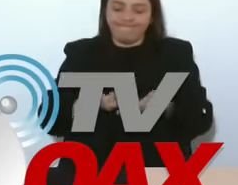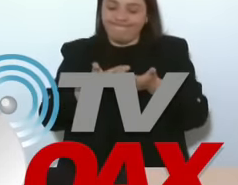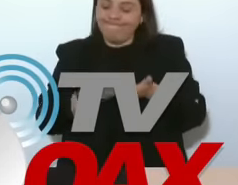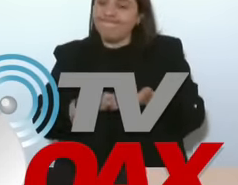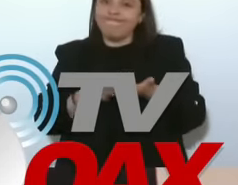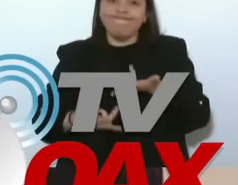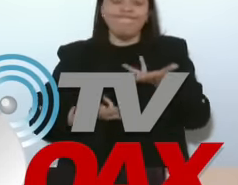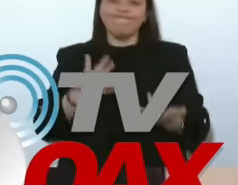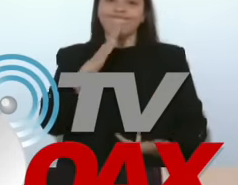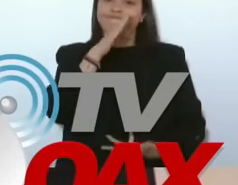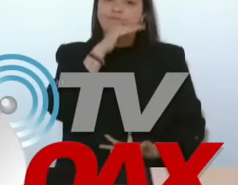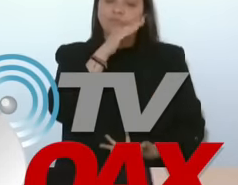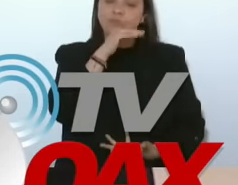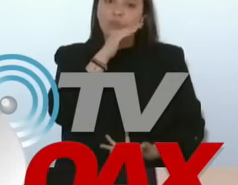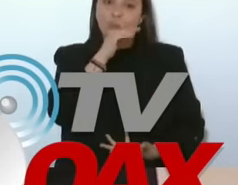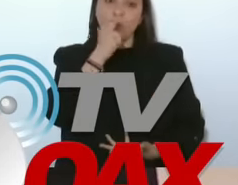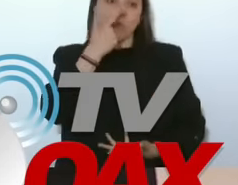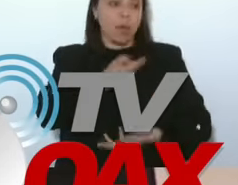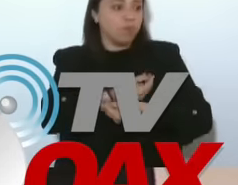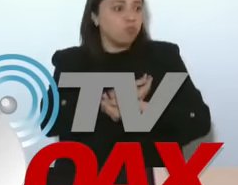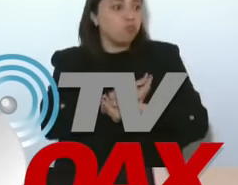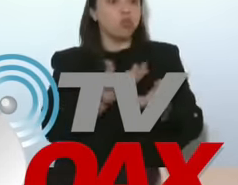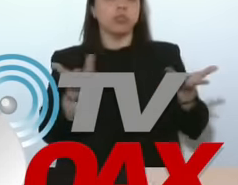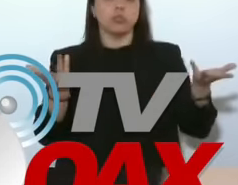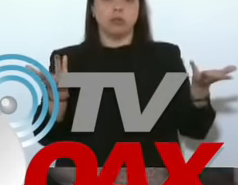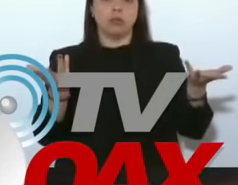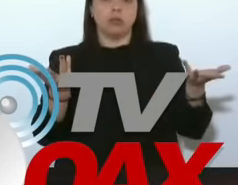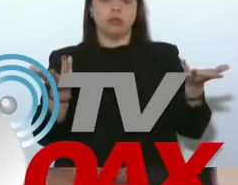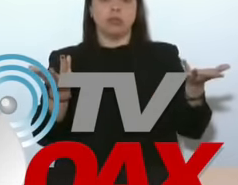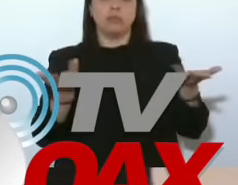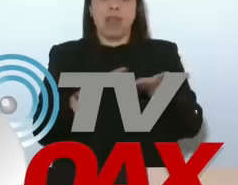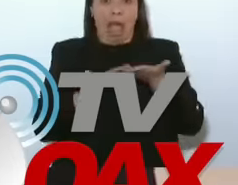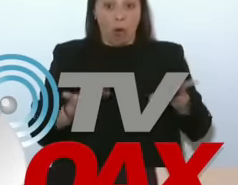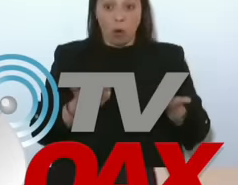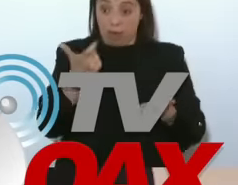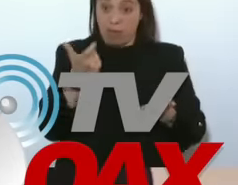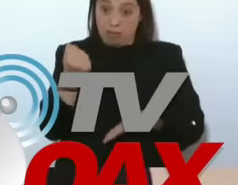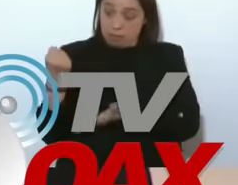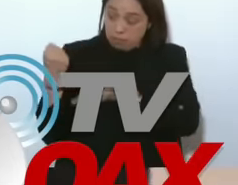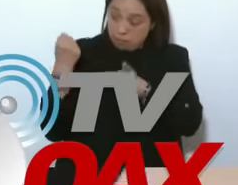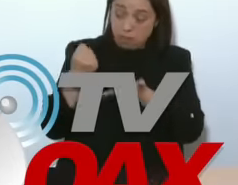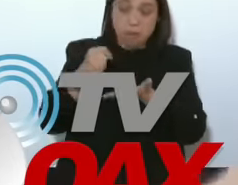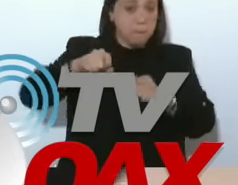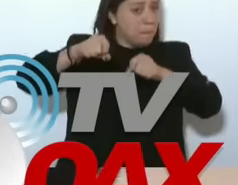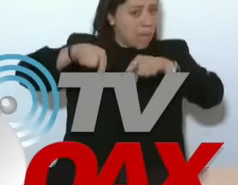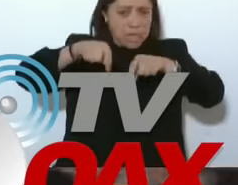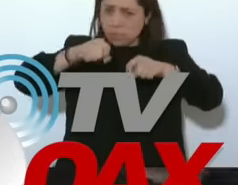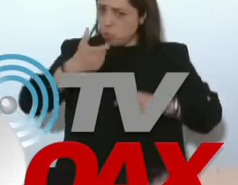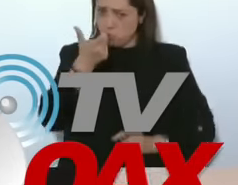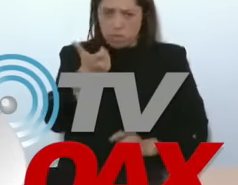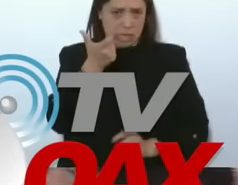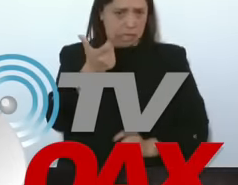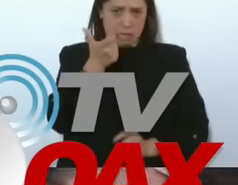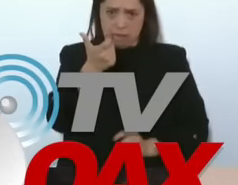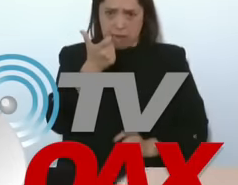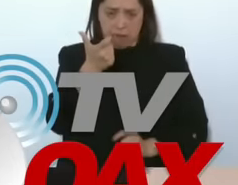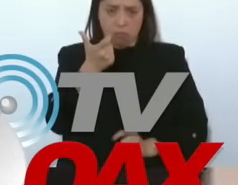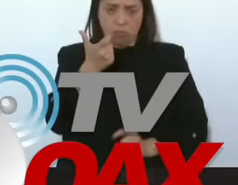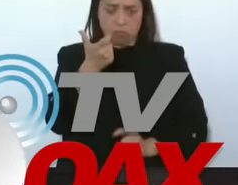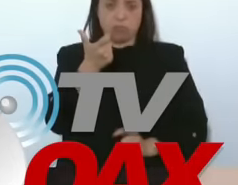para dar medicinas a todos, con el mismo presupuesto, ahora alcanza para